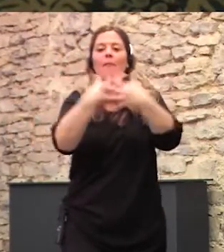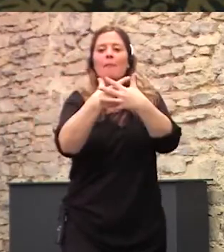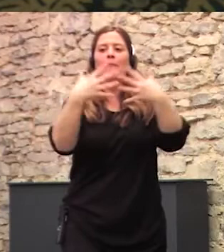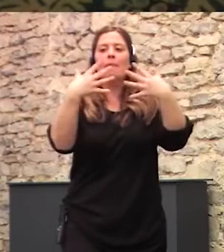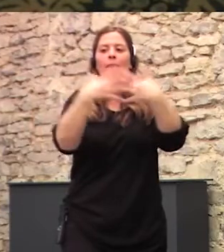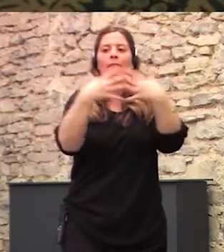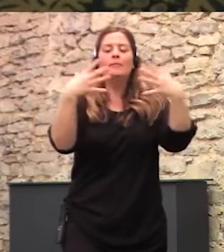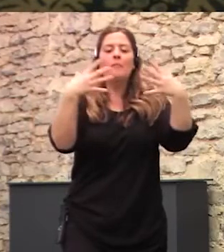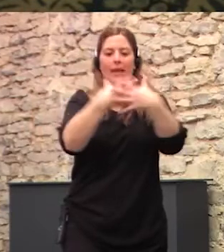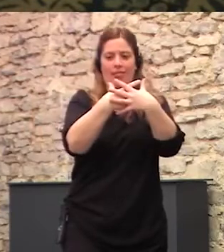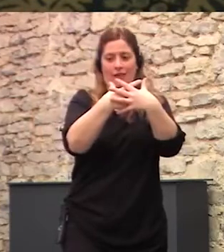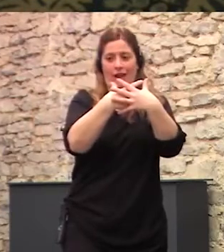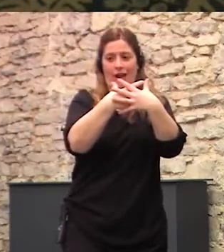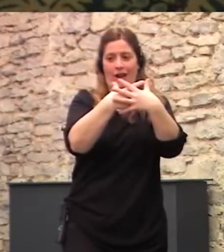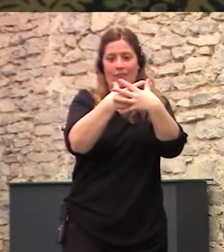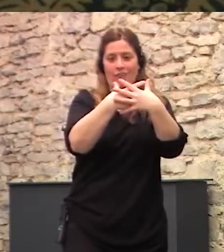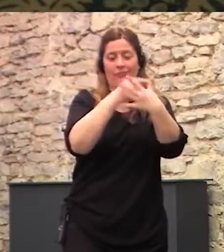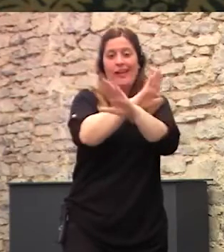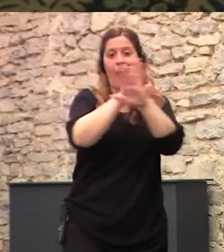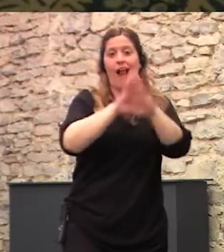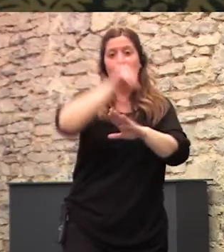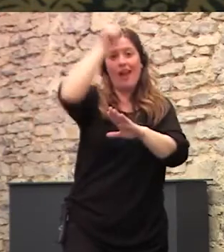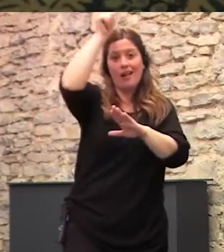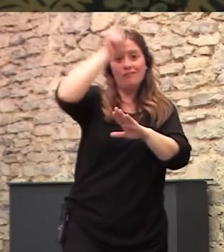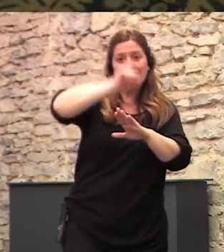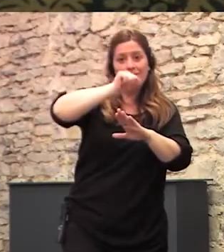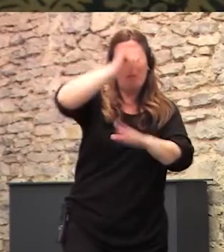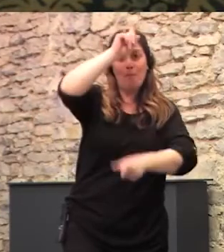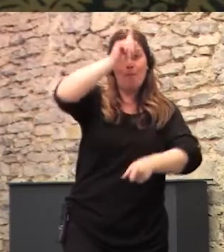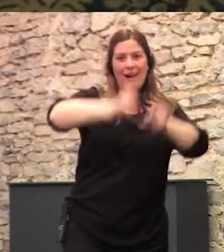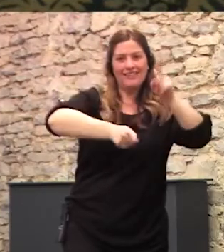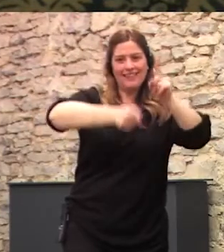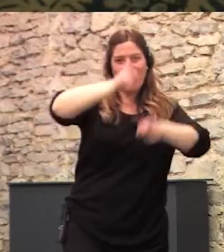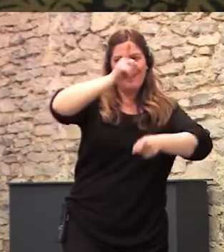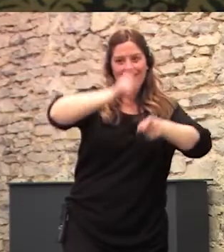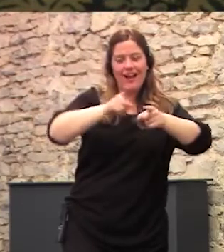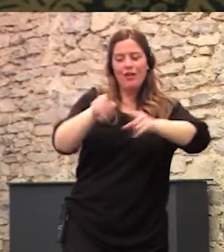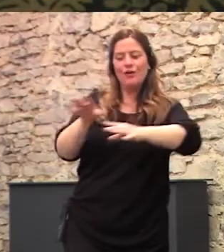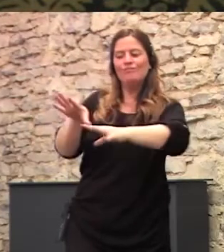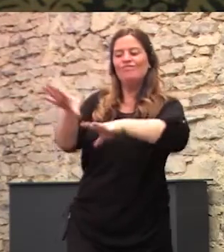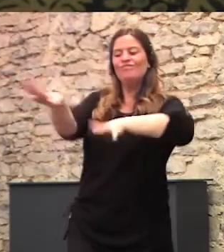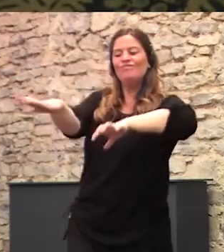que ha llevado la religión a su terreno.